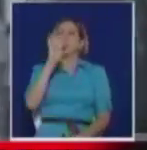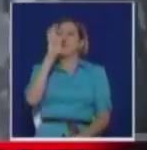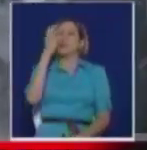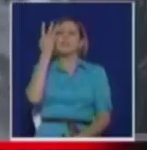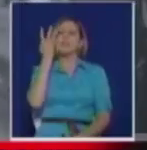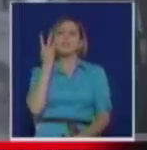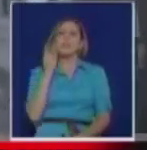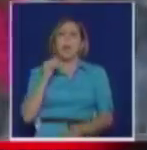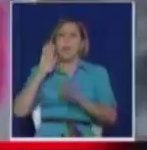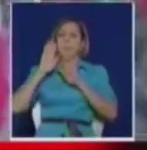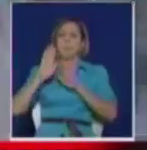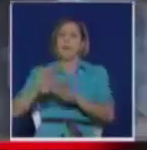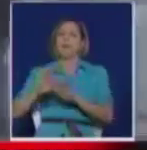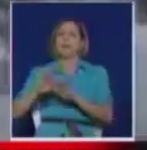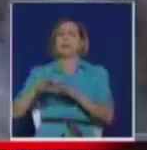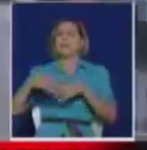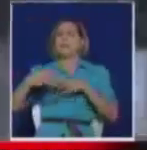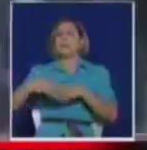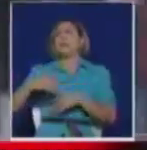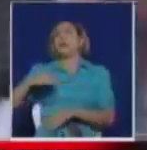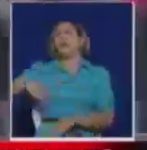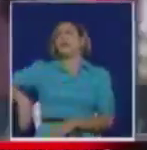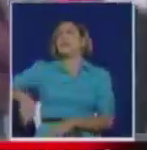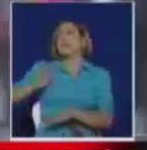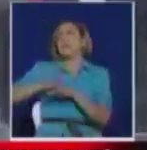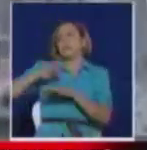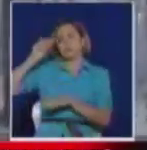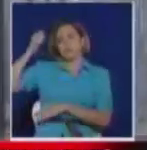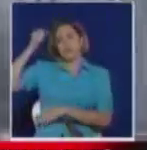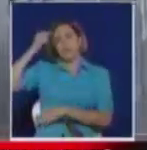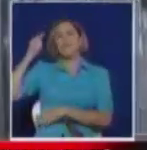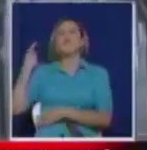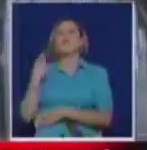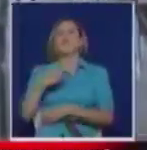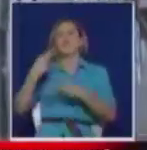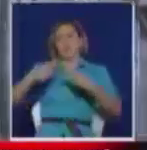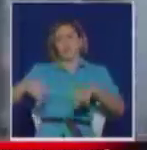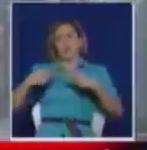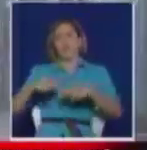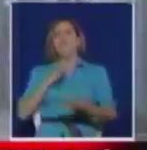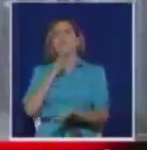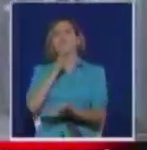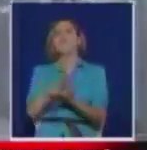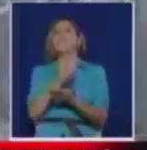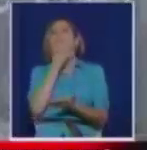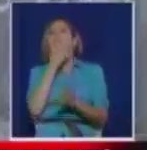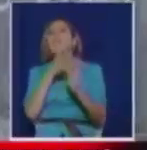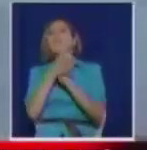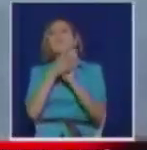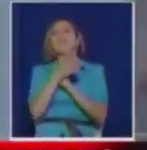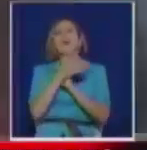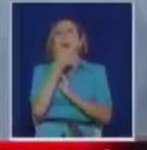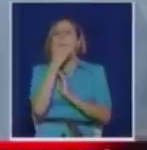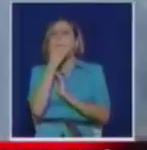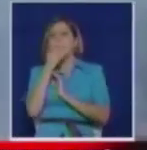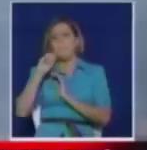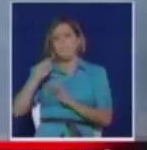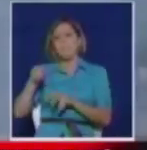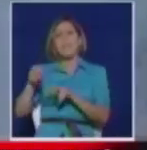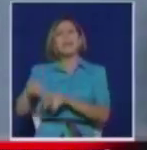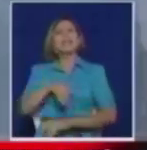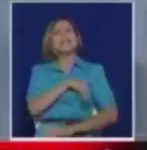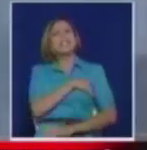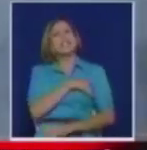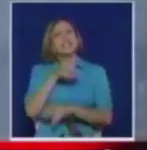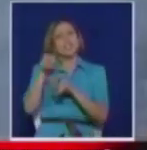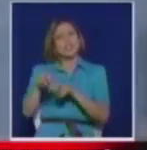con 6 horas de atraso, llegaron delegados del gobierno nacional al municipio de Tunja, encabezados por el ministro del Interior y de Agricultura y el